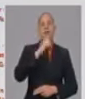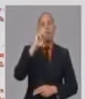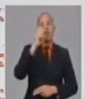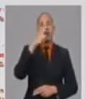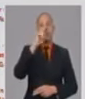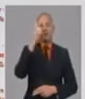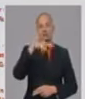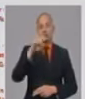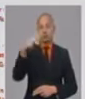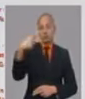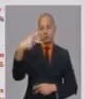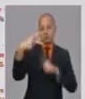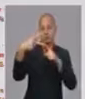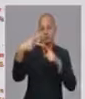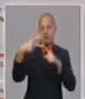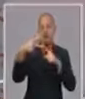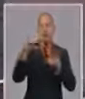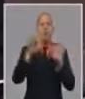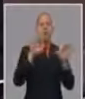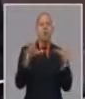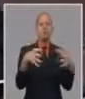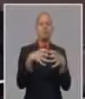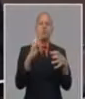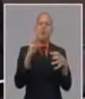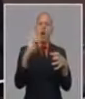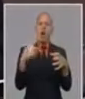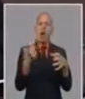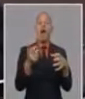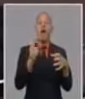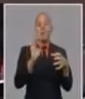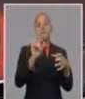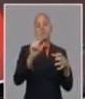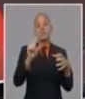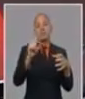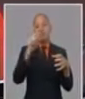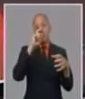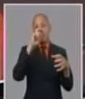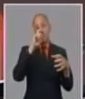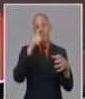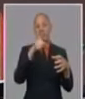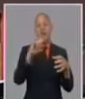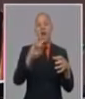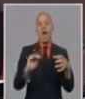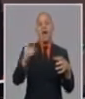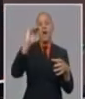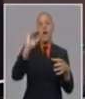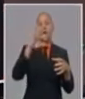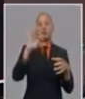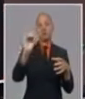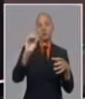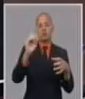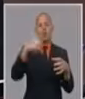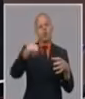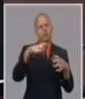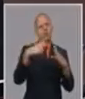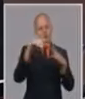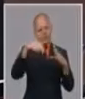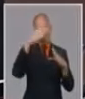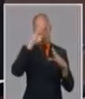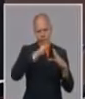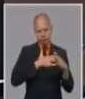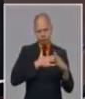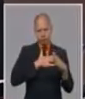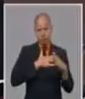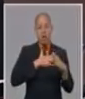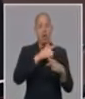a adultos y también, o sea, adultos entre los 19 y 80 años de edad, de nacionalidad cubana y que otorguen